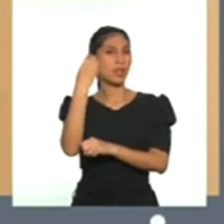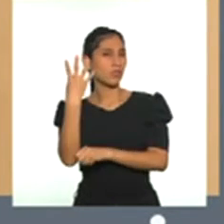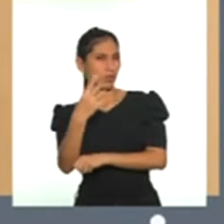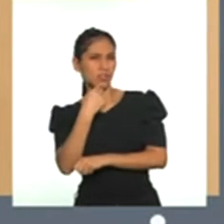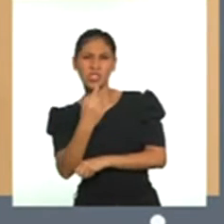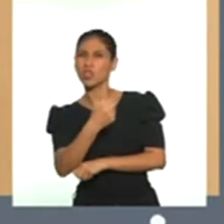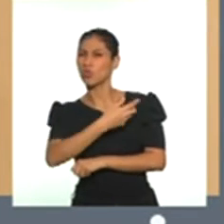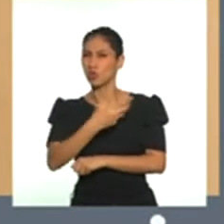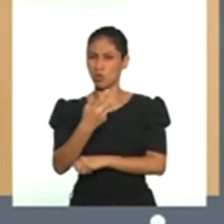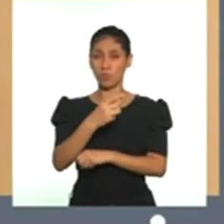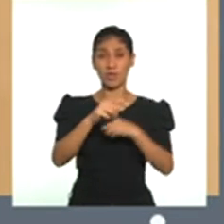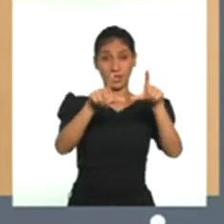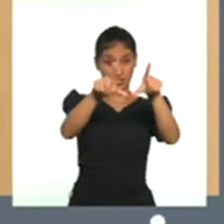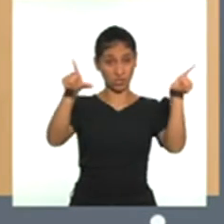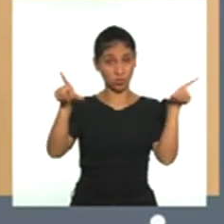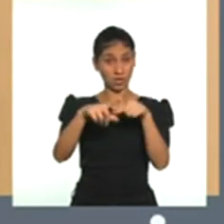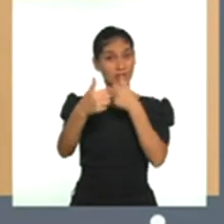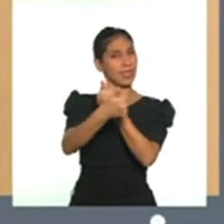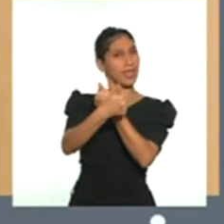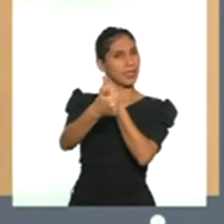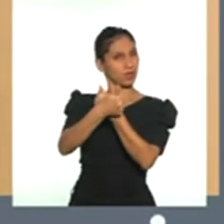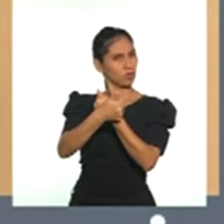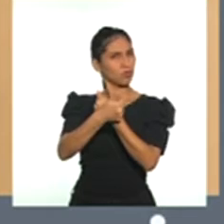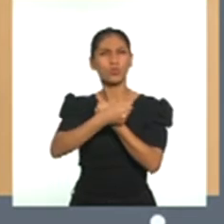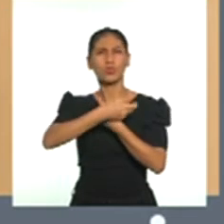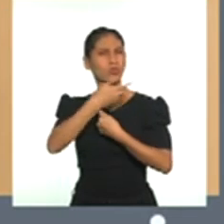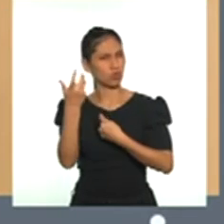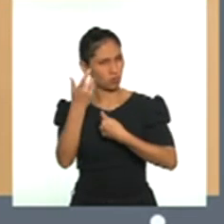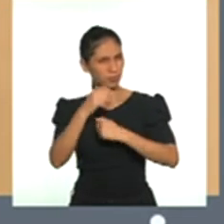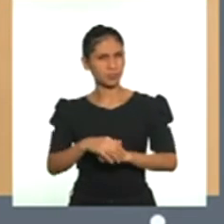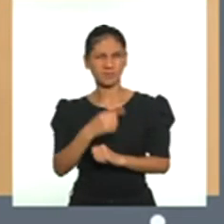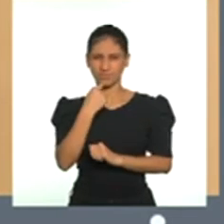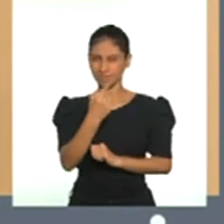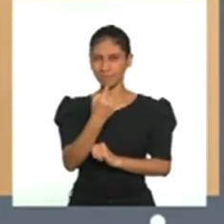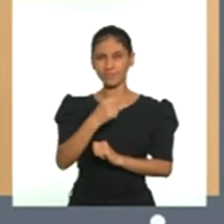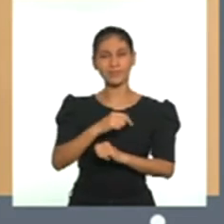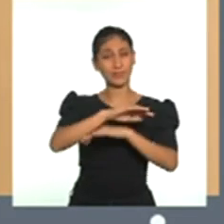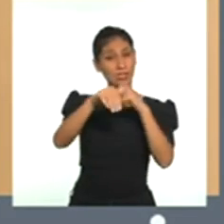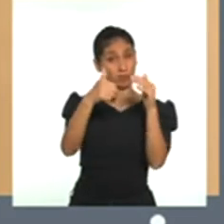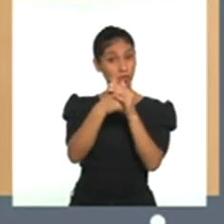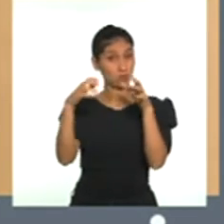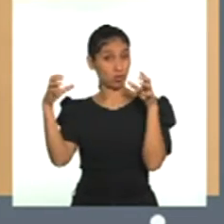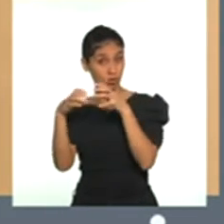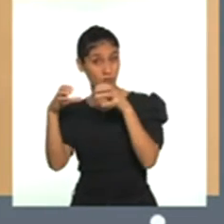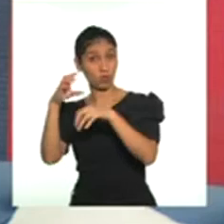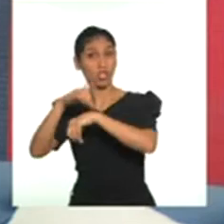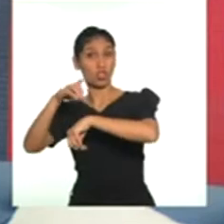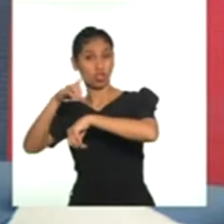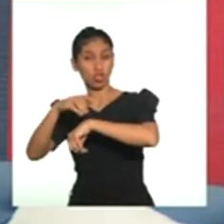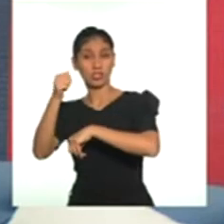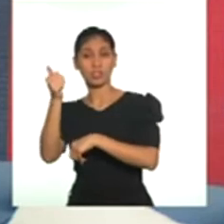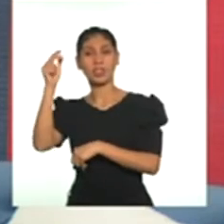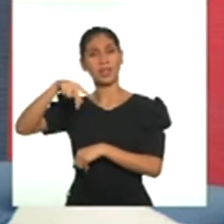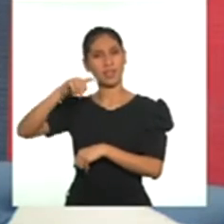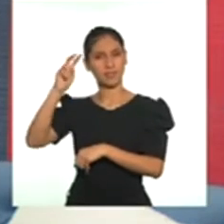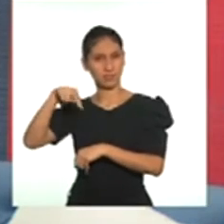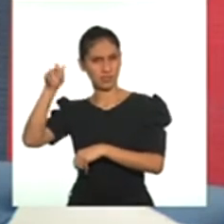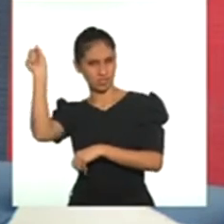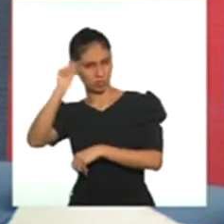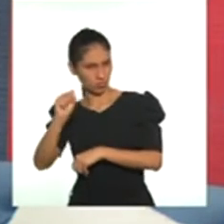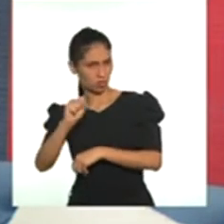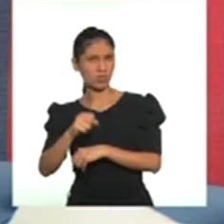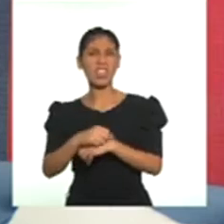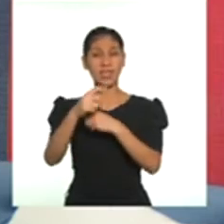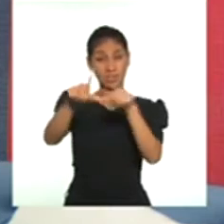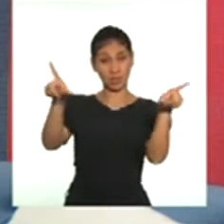del siglo XX, en la ciudad de Ayacucho, predominaba la atención de salud de los médicos andinos. Es decir, a mediados del